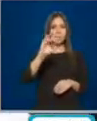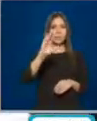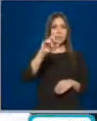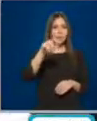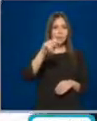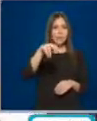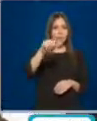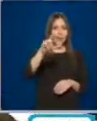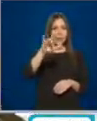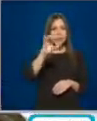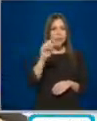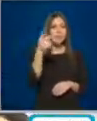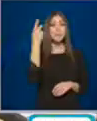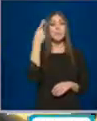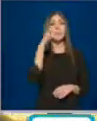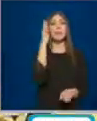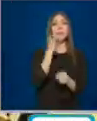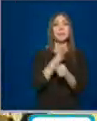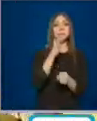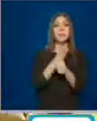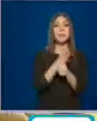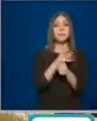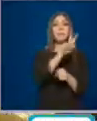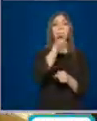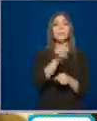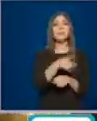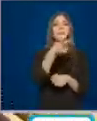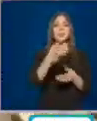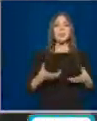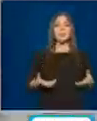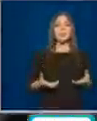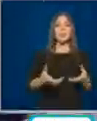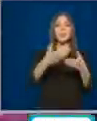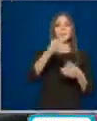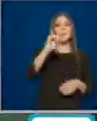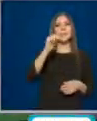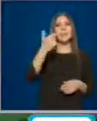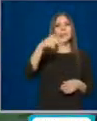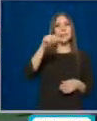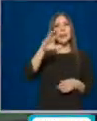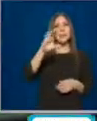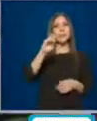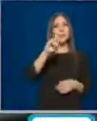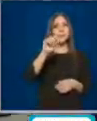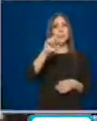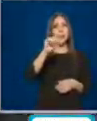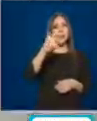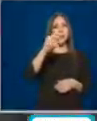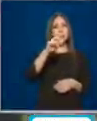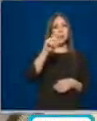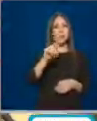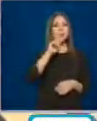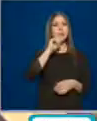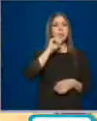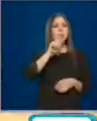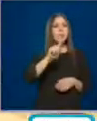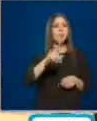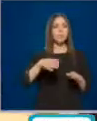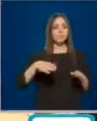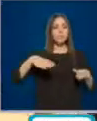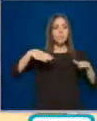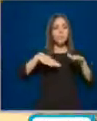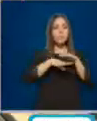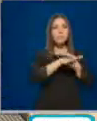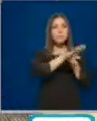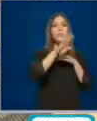digo? Lo que sí es cierto es que estamos en la calzada Ignacio Zaragoza, bajo el Boulevard Aeropuerto, en